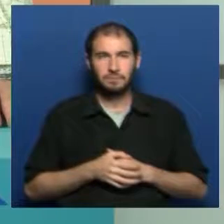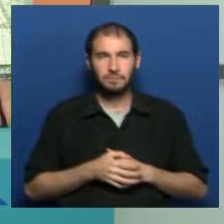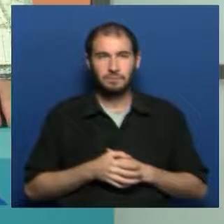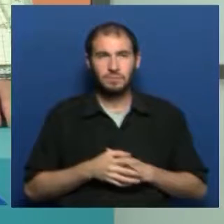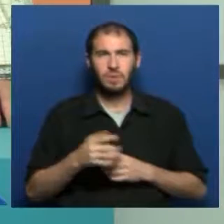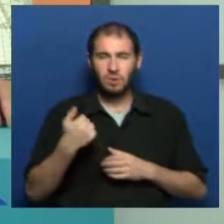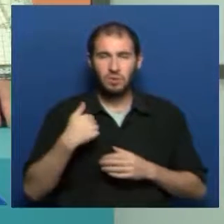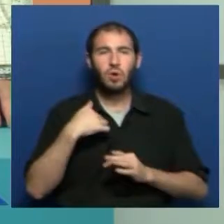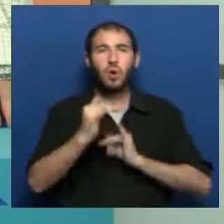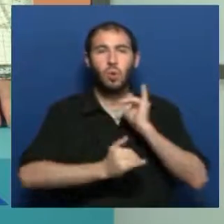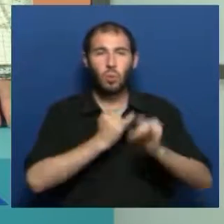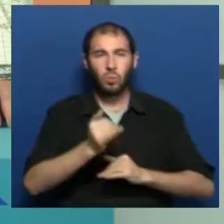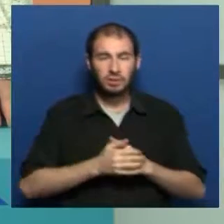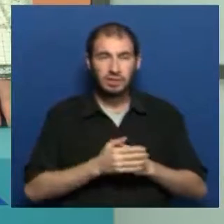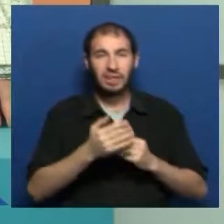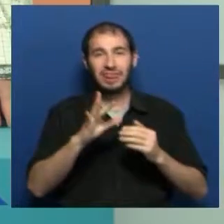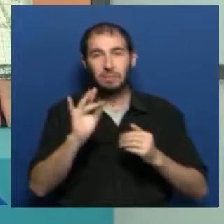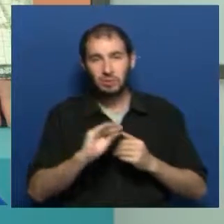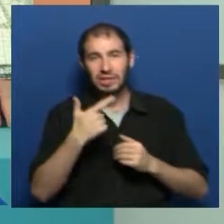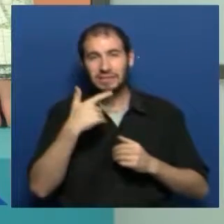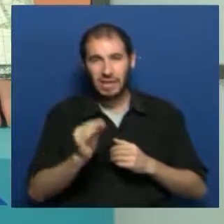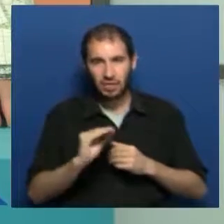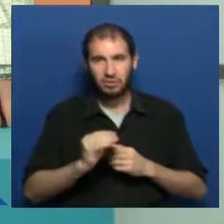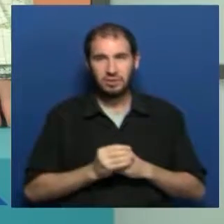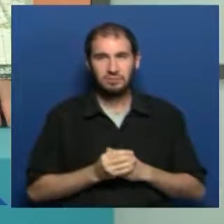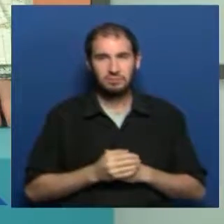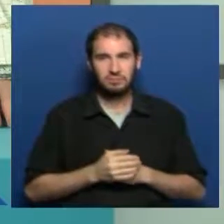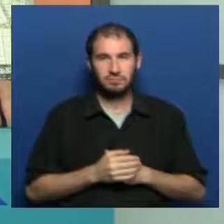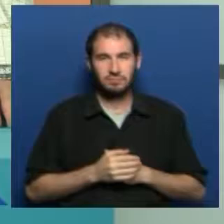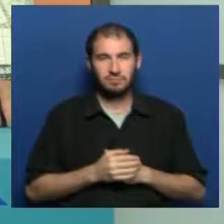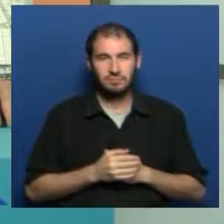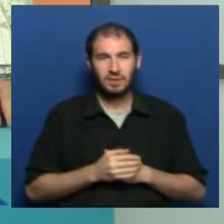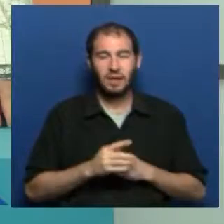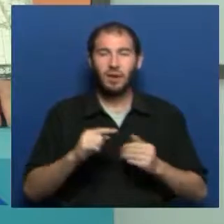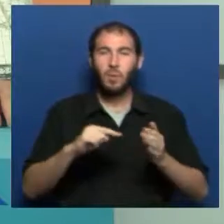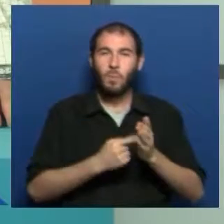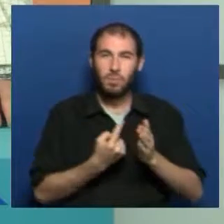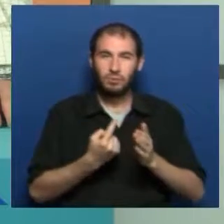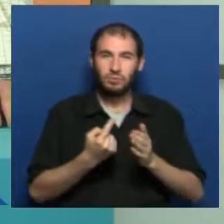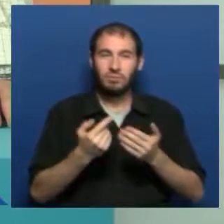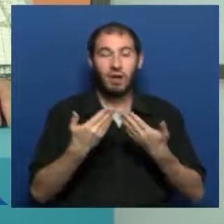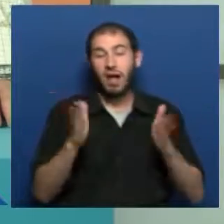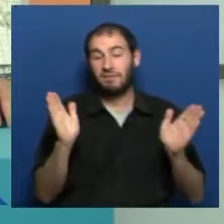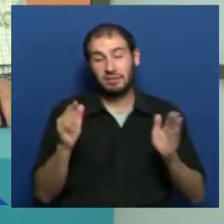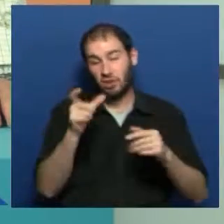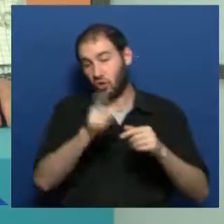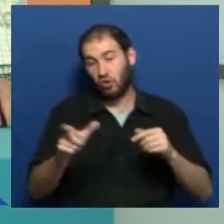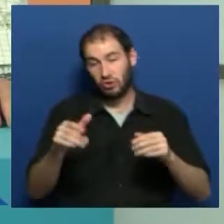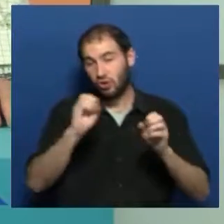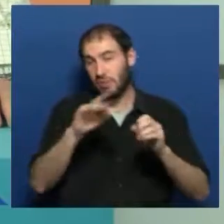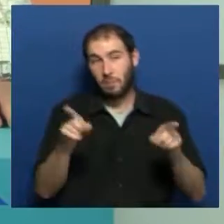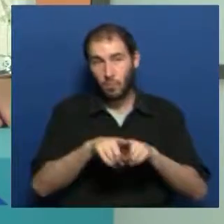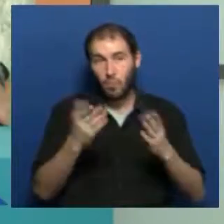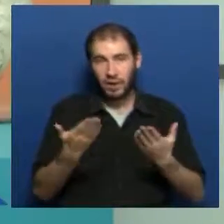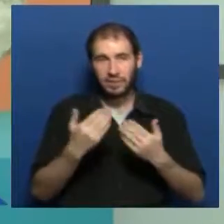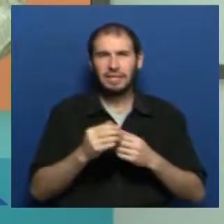yo hacía saber a los legisladores de que el artículo que dejaba abierta la puerta a las colectoras.